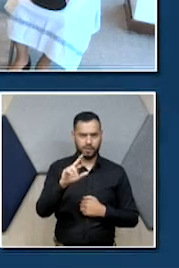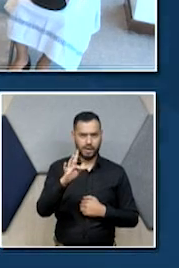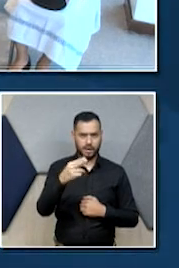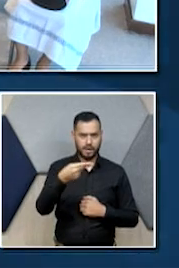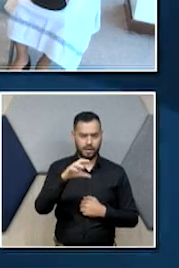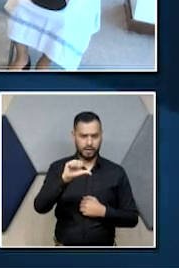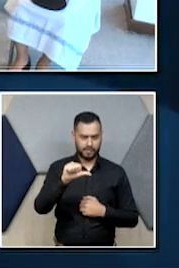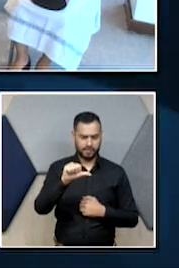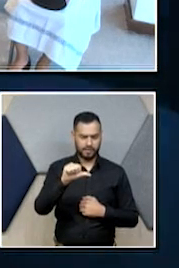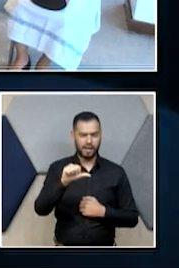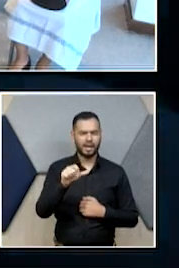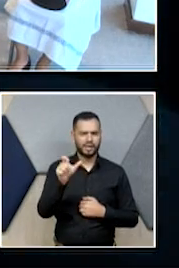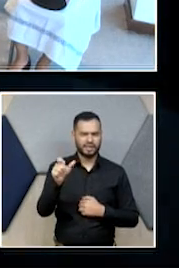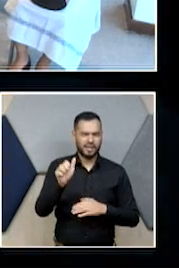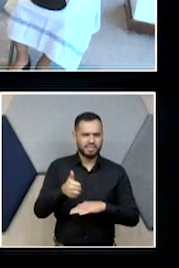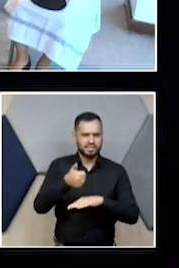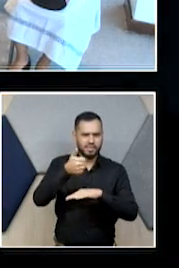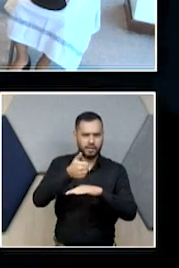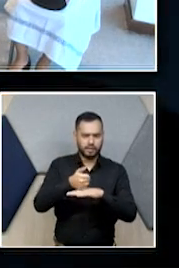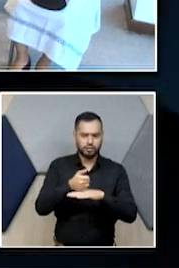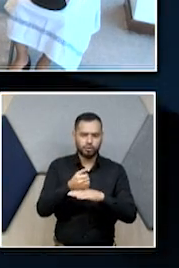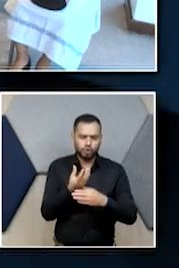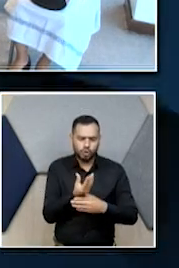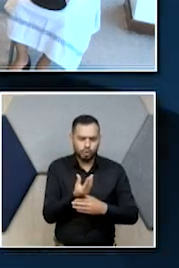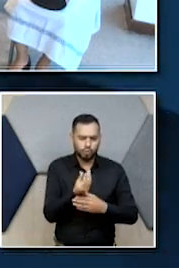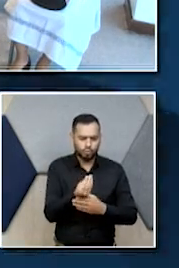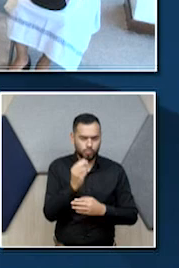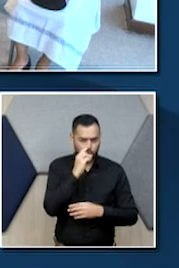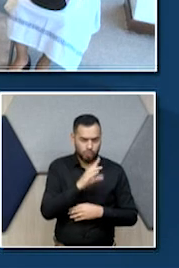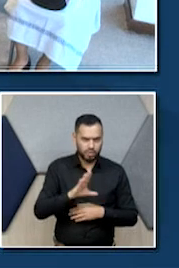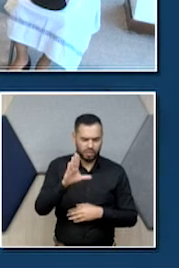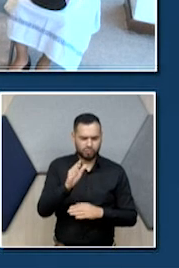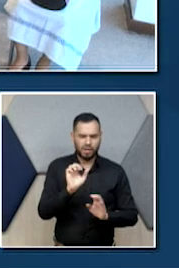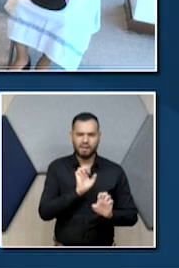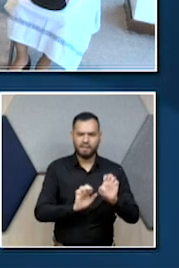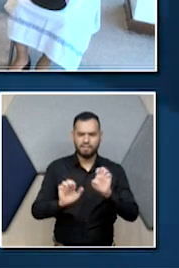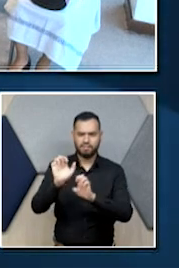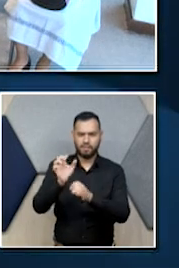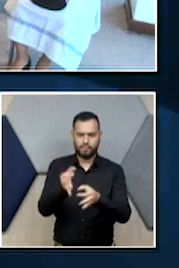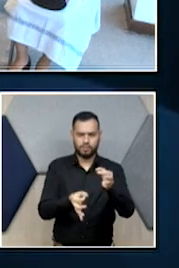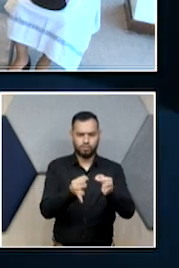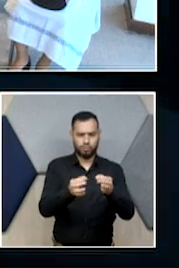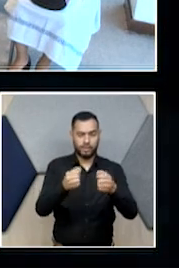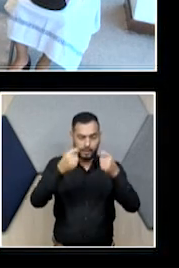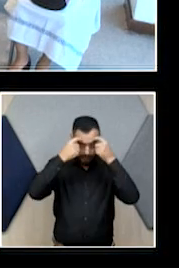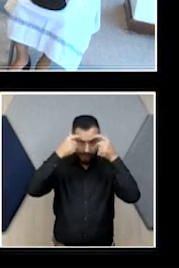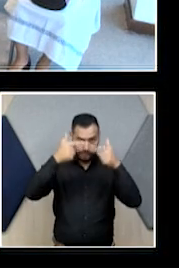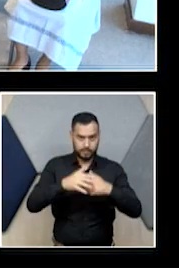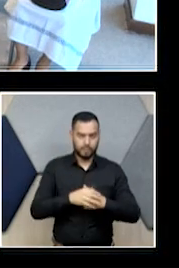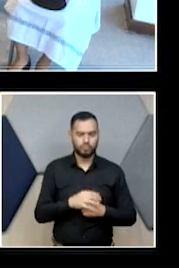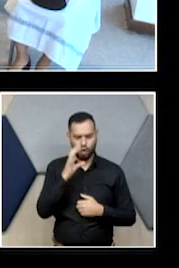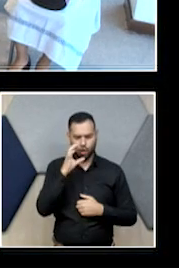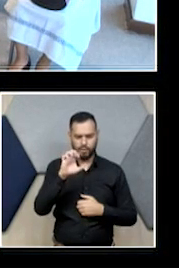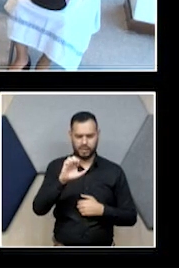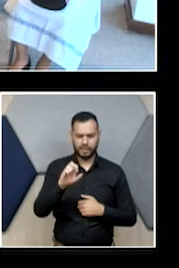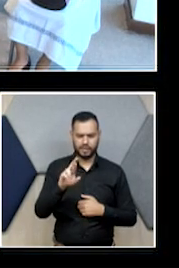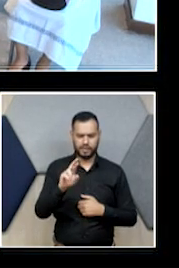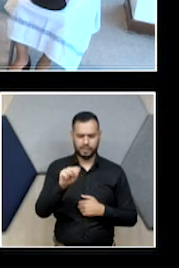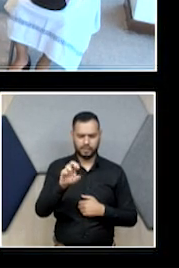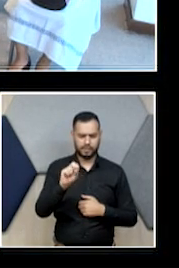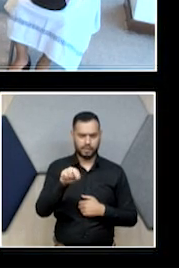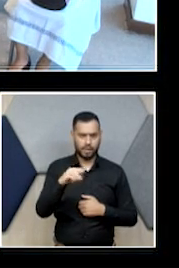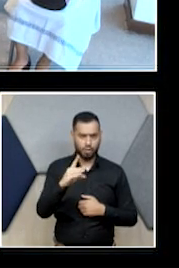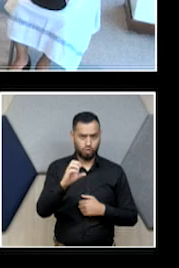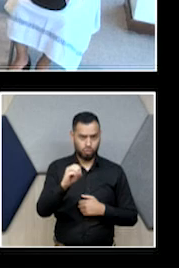la Agencia Nacional de Defensa Jurídica del Estado, señor Hernando Toro Parra,